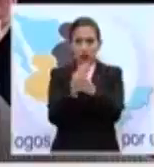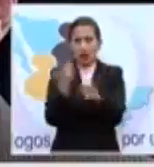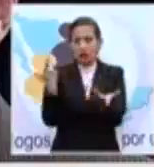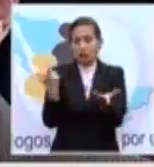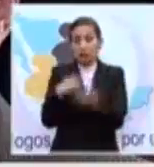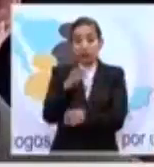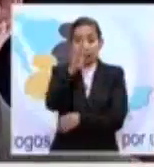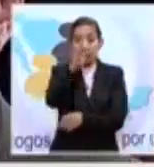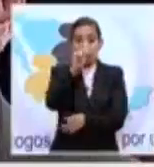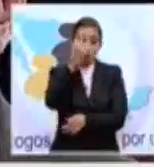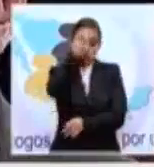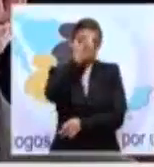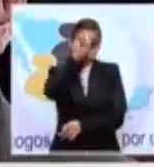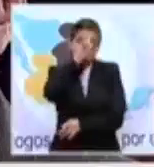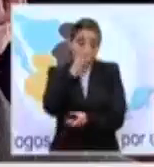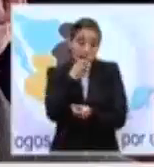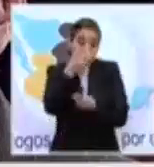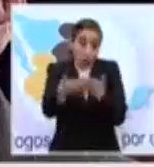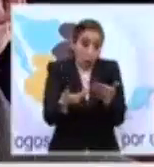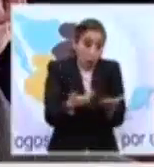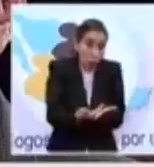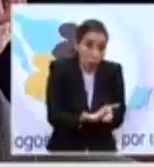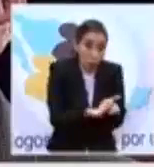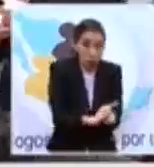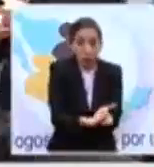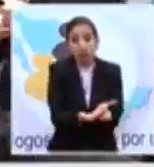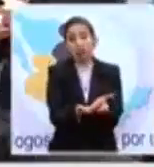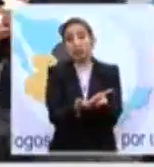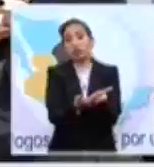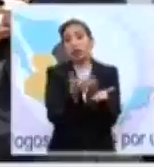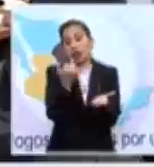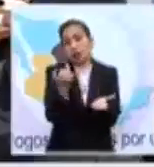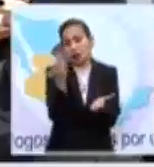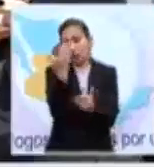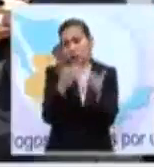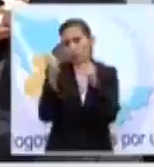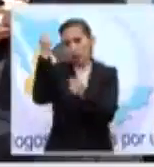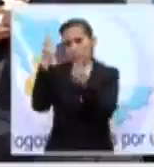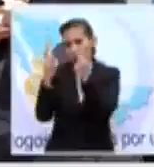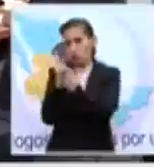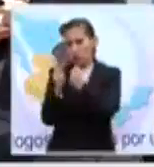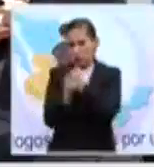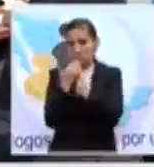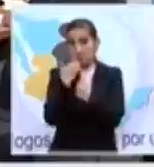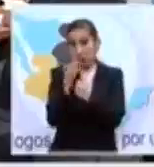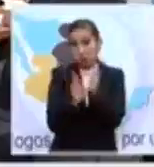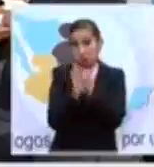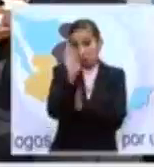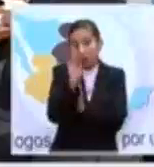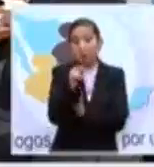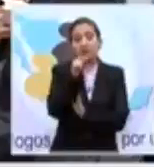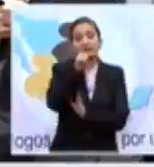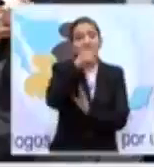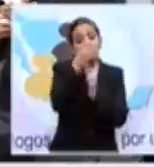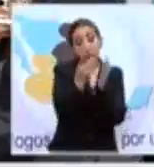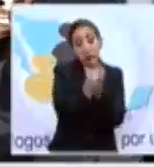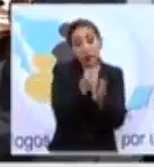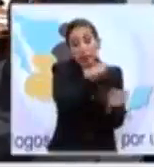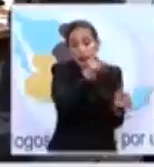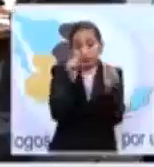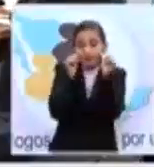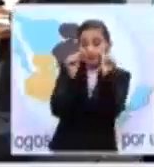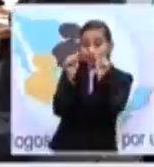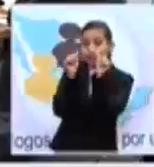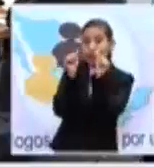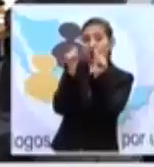la FAO propone, y ha tenido éxito en algunos países, ¿no?, es una atención,